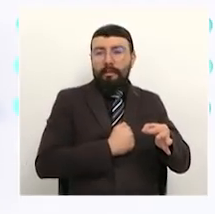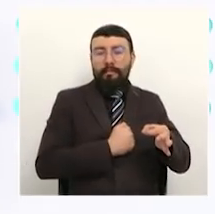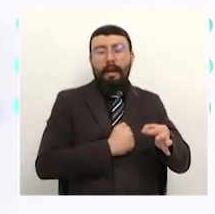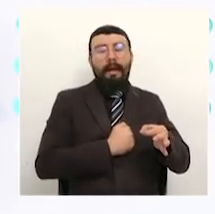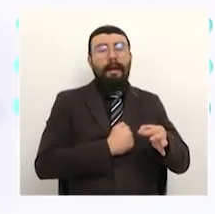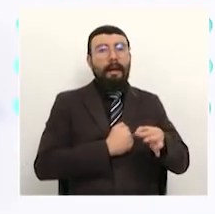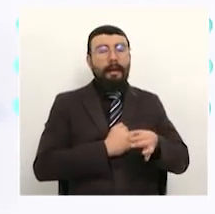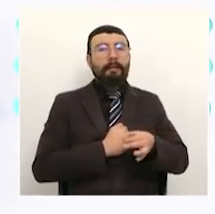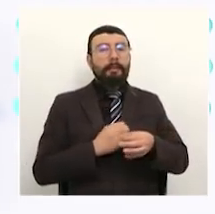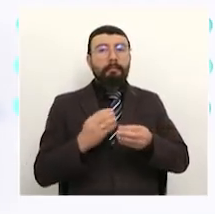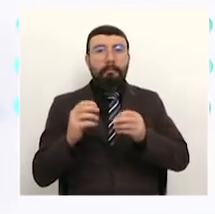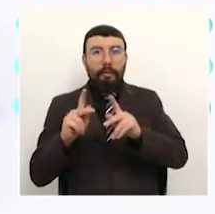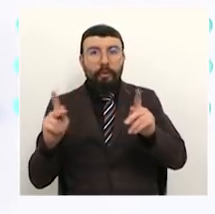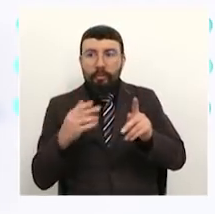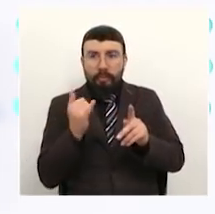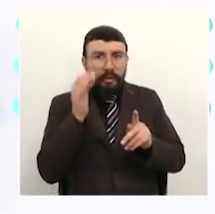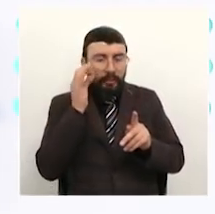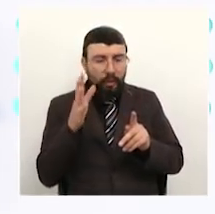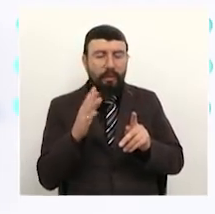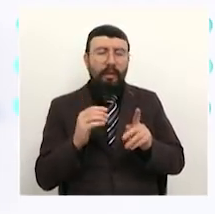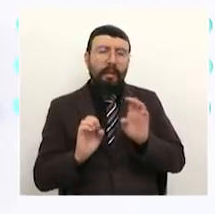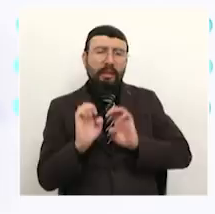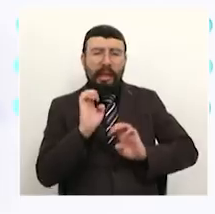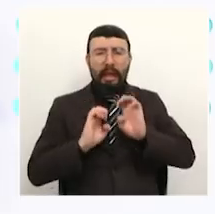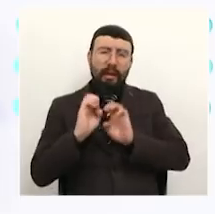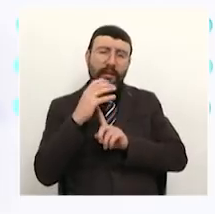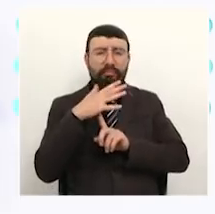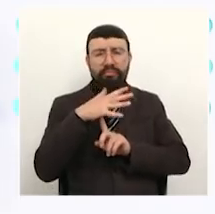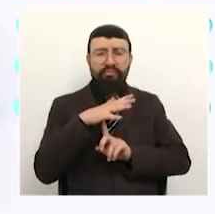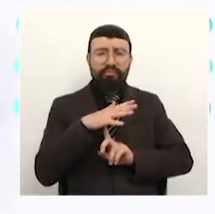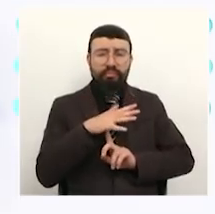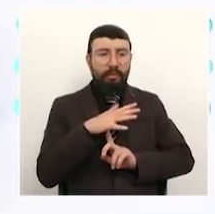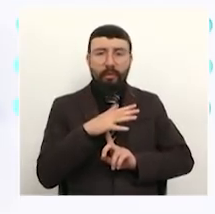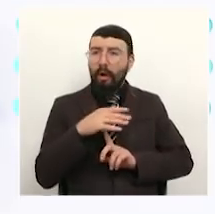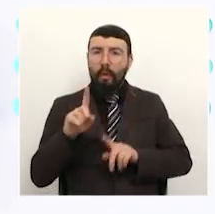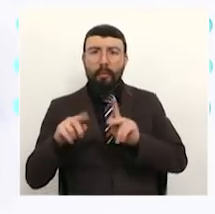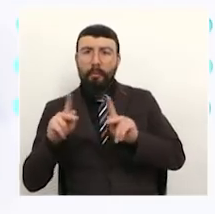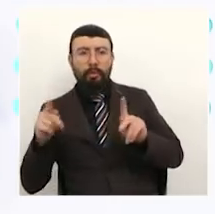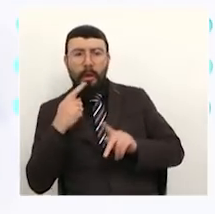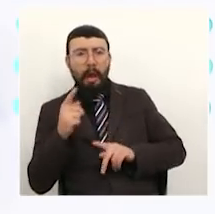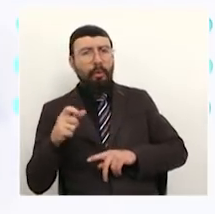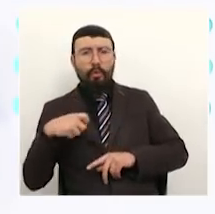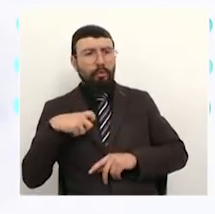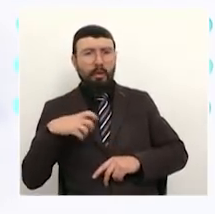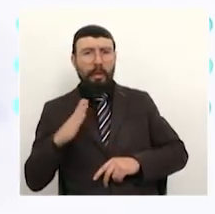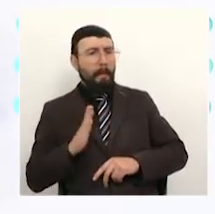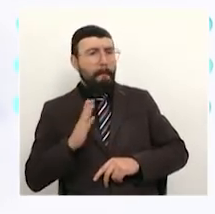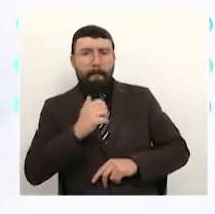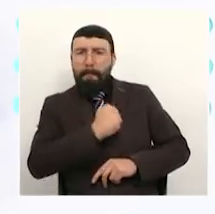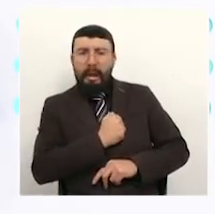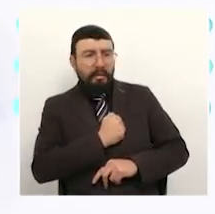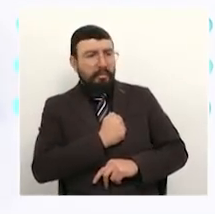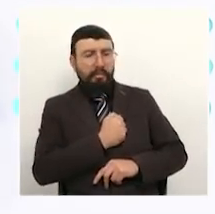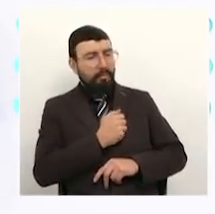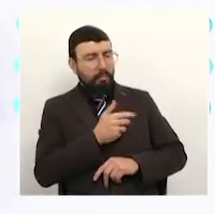los pacientes que pueden ser inclusive inmunocompetentes o sea que no tienen vih ni tienen ninguna otra enfermedad autoinmune por ejemplo que pueda disminuir sus